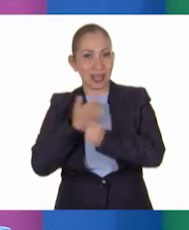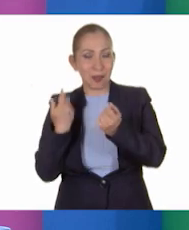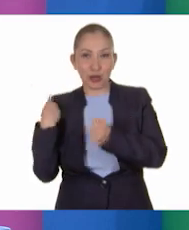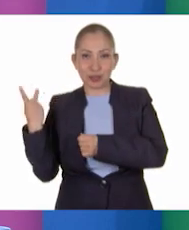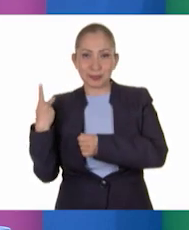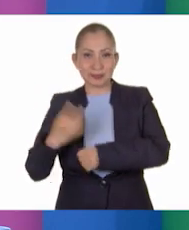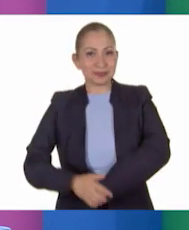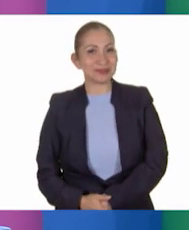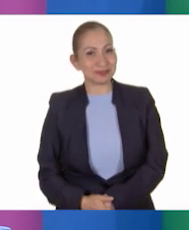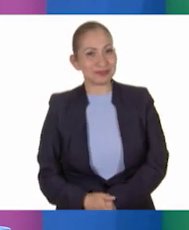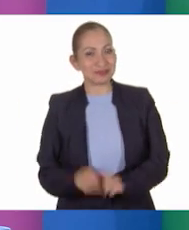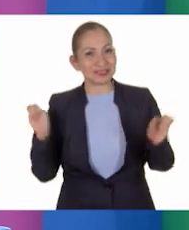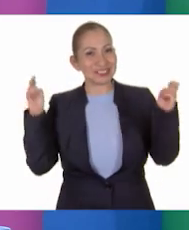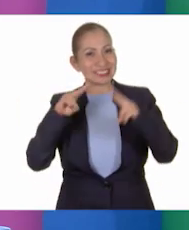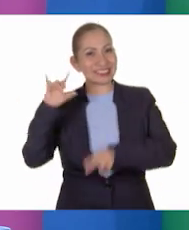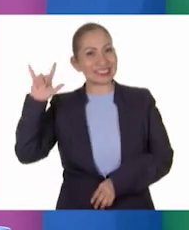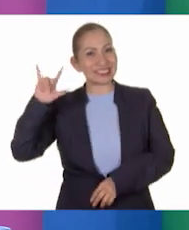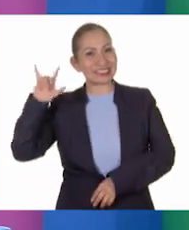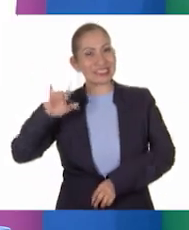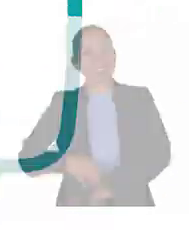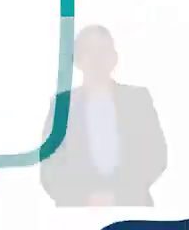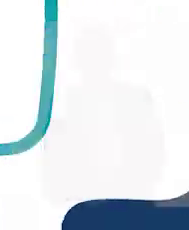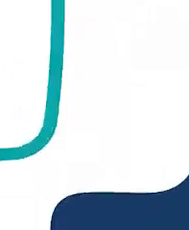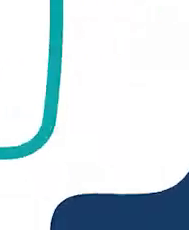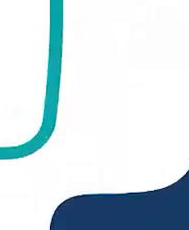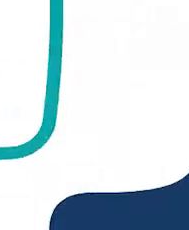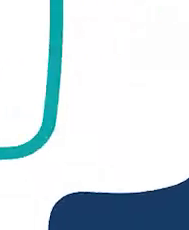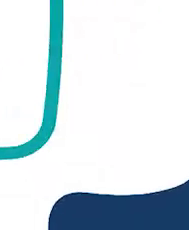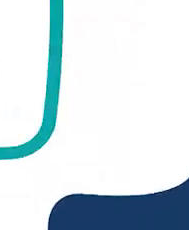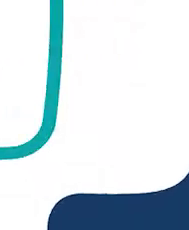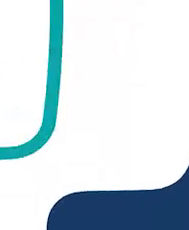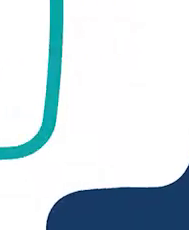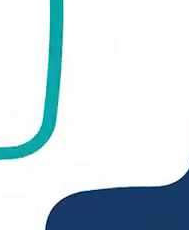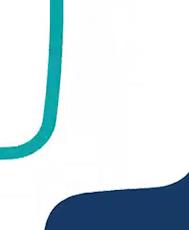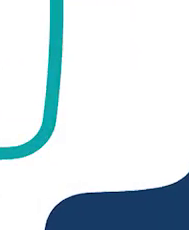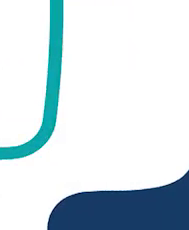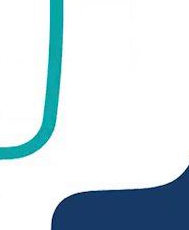como Gaby y yo. Nos vemos, hasta la próxima.